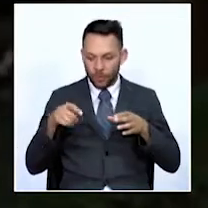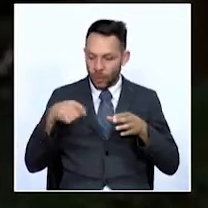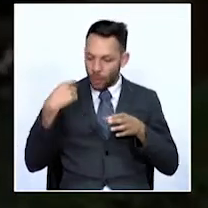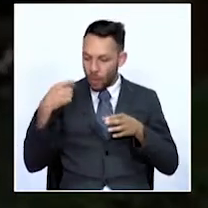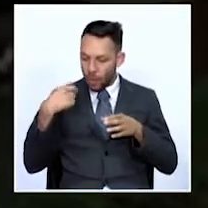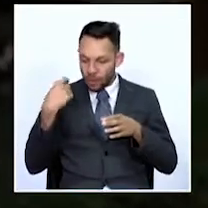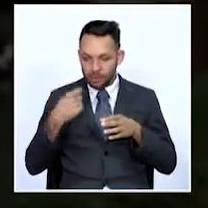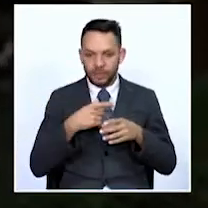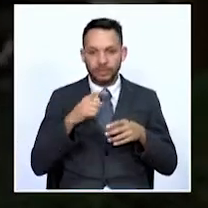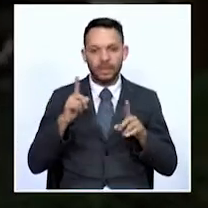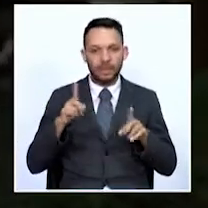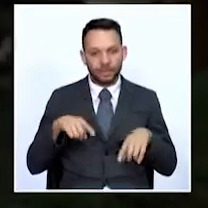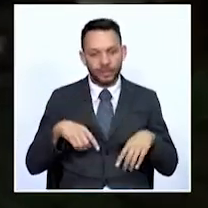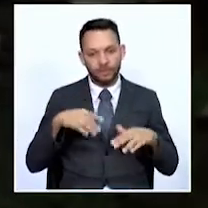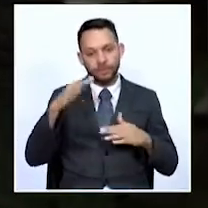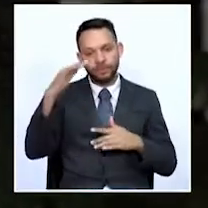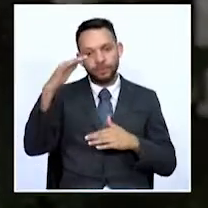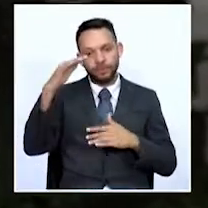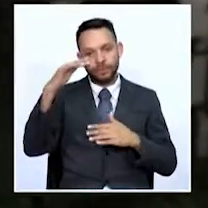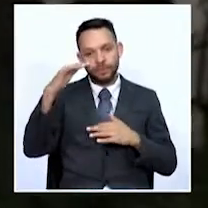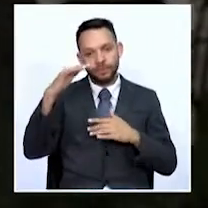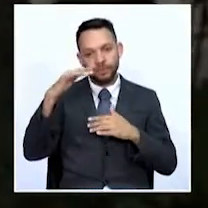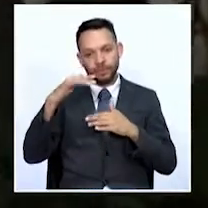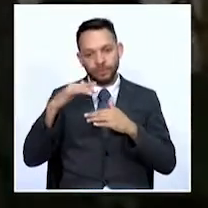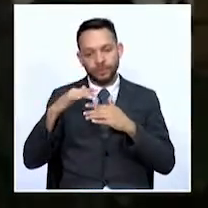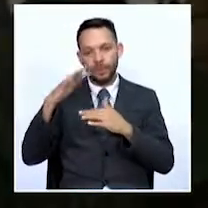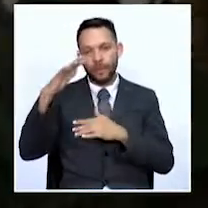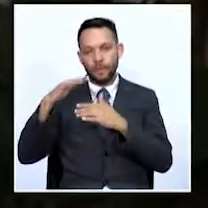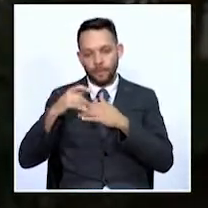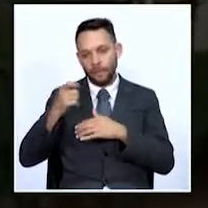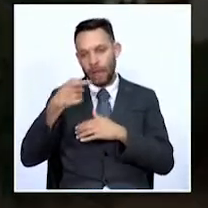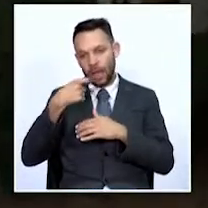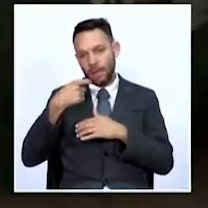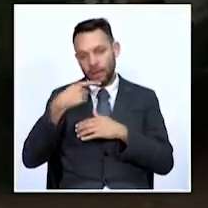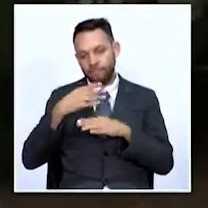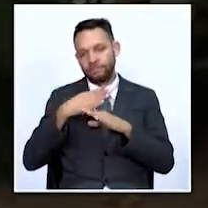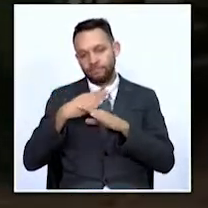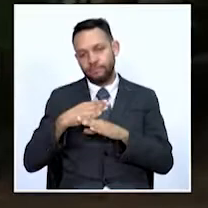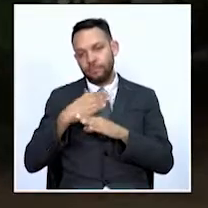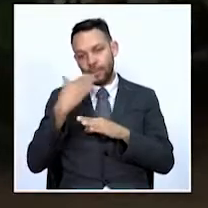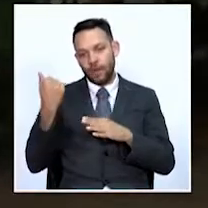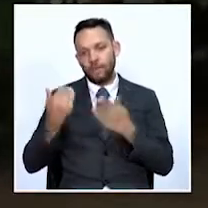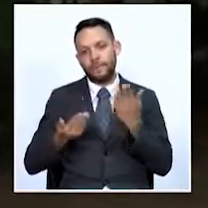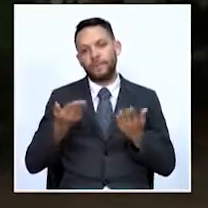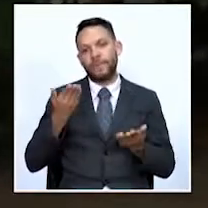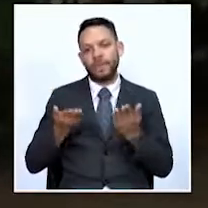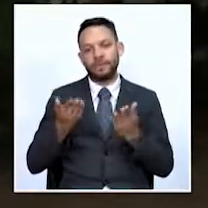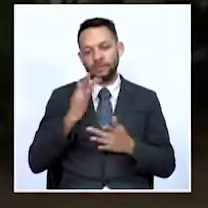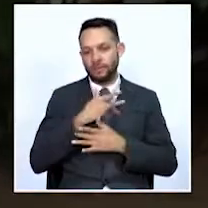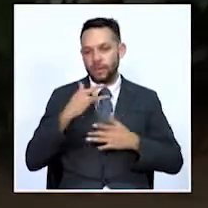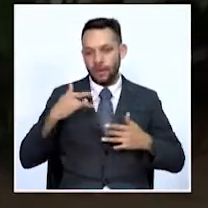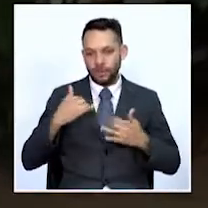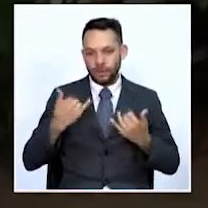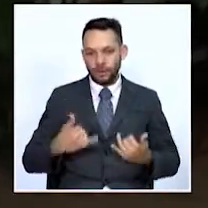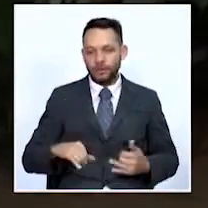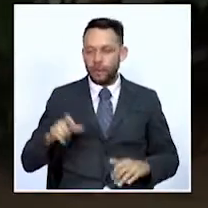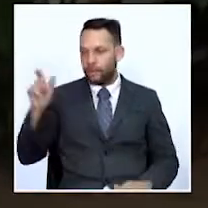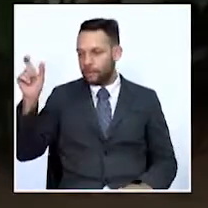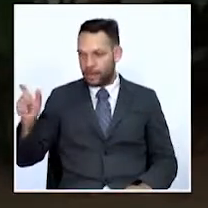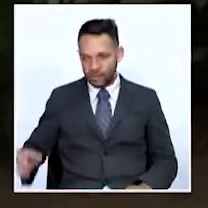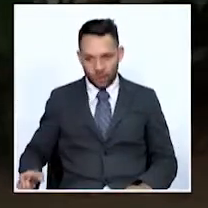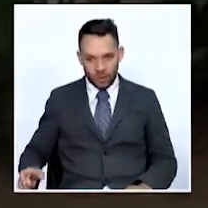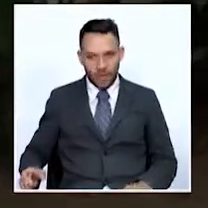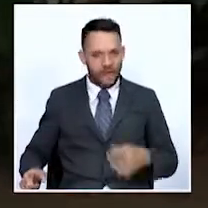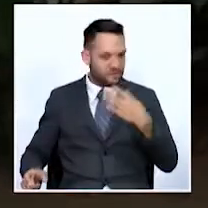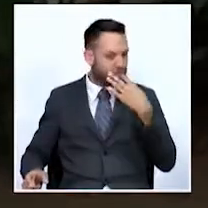disminuyendo, el estado de salud mejora y la persona encuentra un equilibrio en la salud. Vamos a ver un caso clínico de esos que a